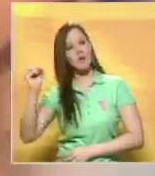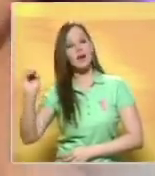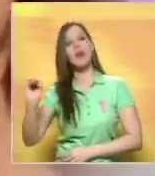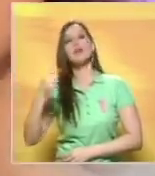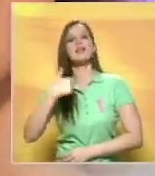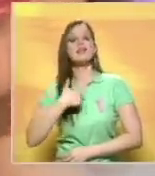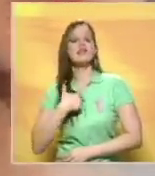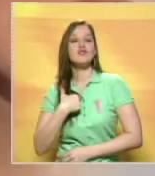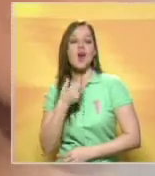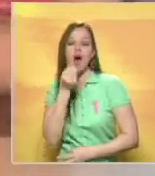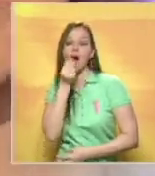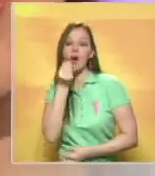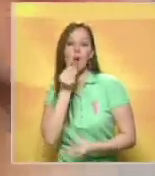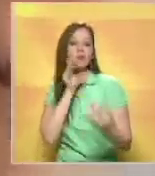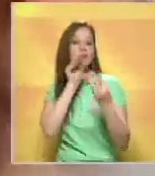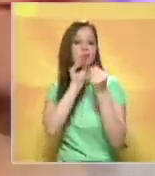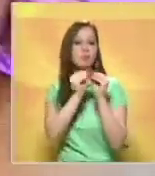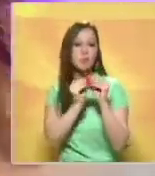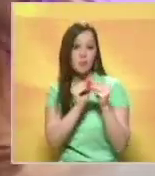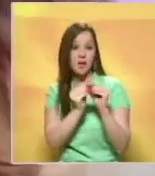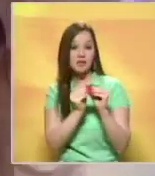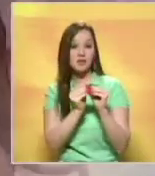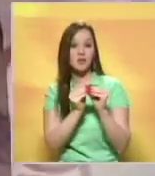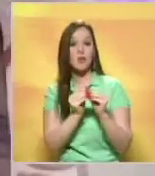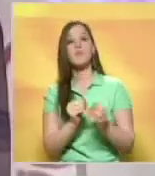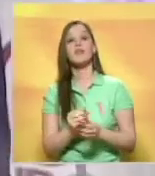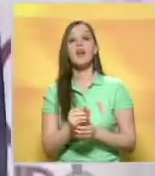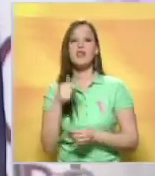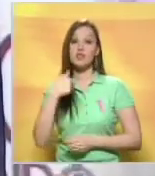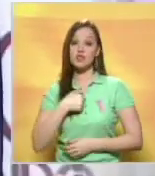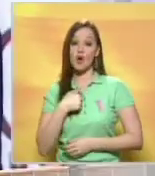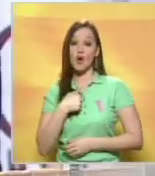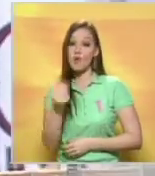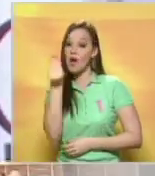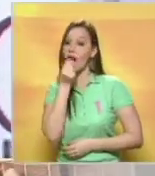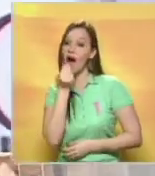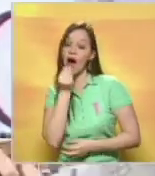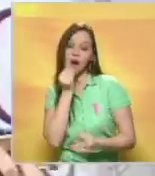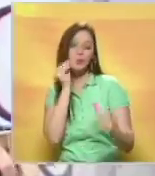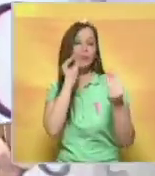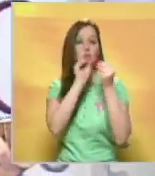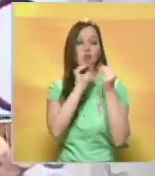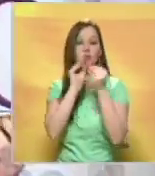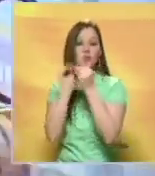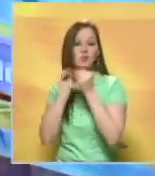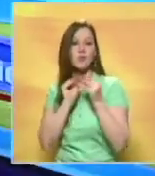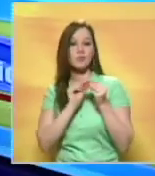Voy a comerte a besos. Voy a comerte.